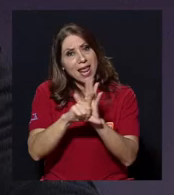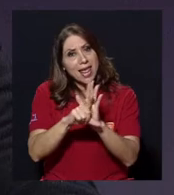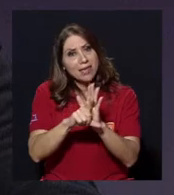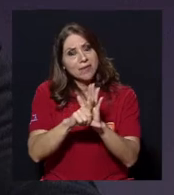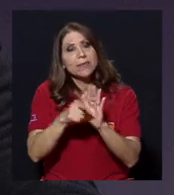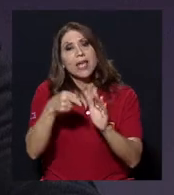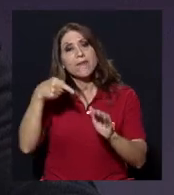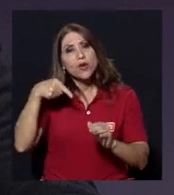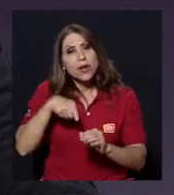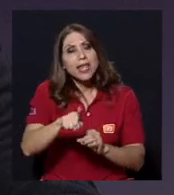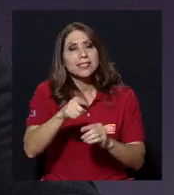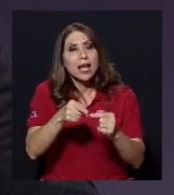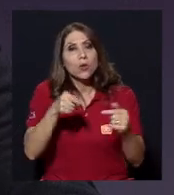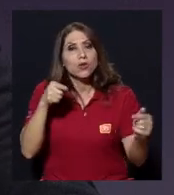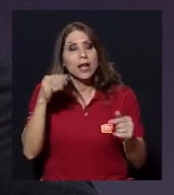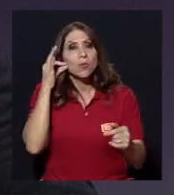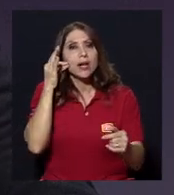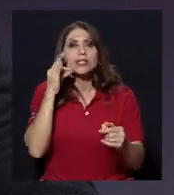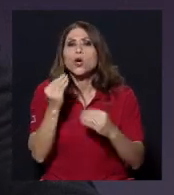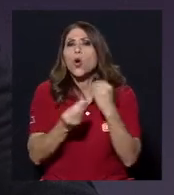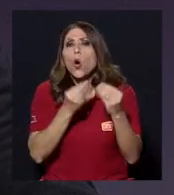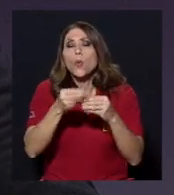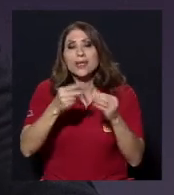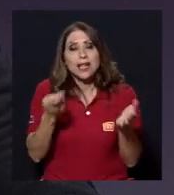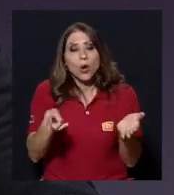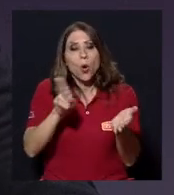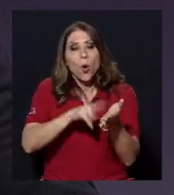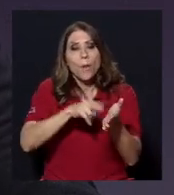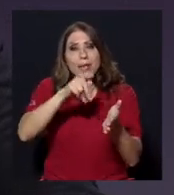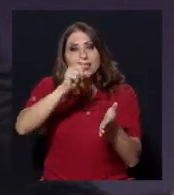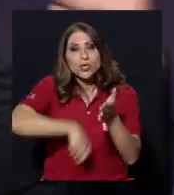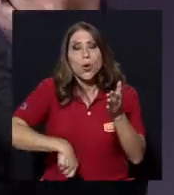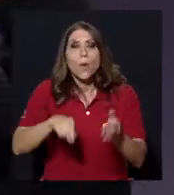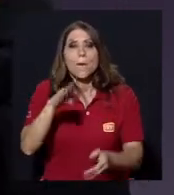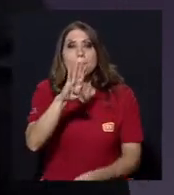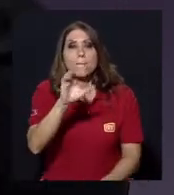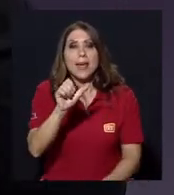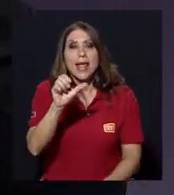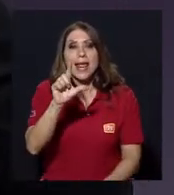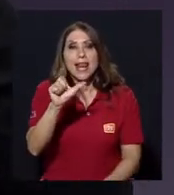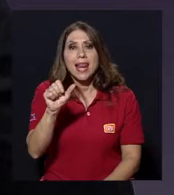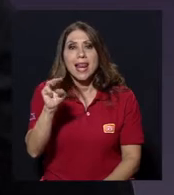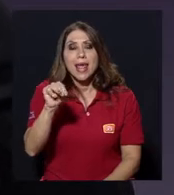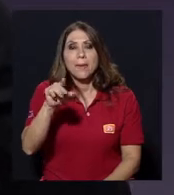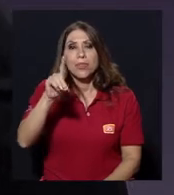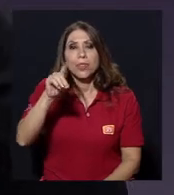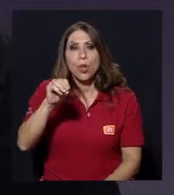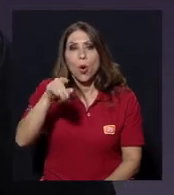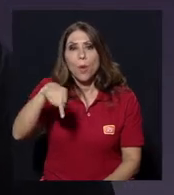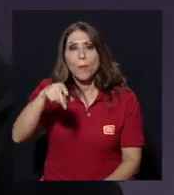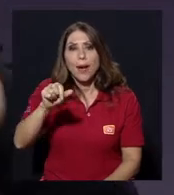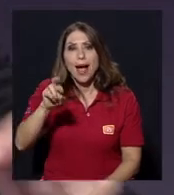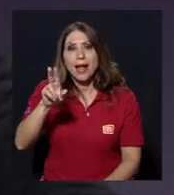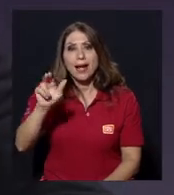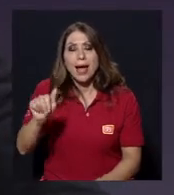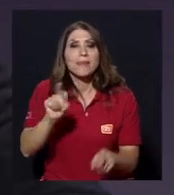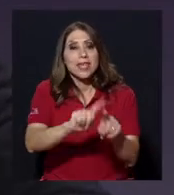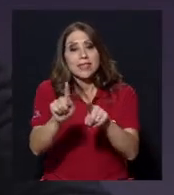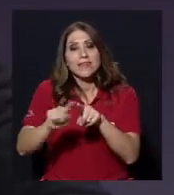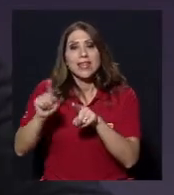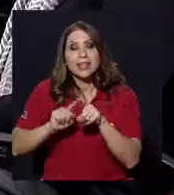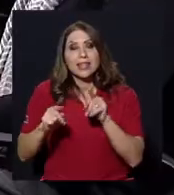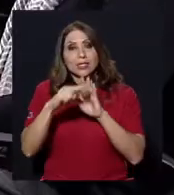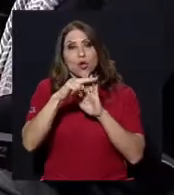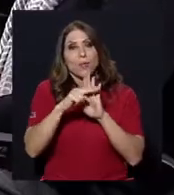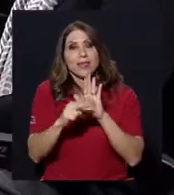términos de la violencia contra las mujeres, como es la Convención de Belén do Pará, y las consecuentes, digamos, leyes y normativas que hay a nivel